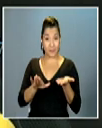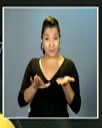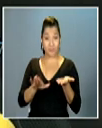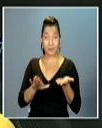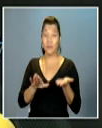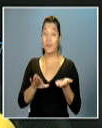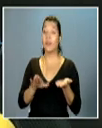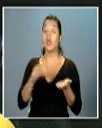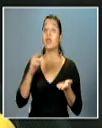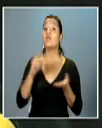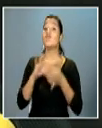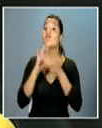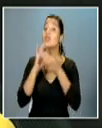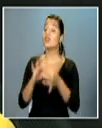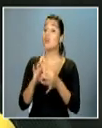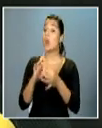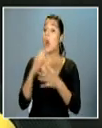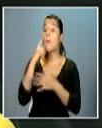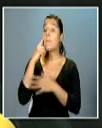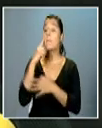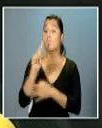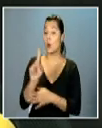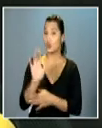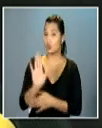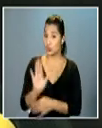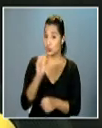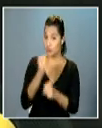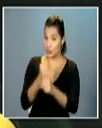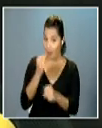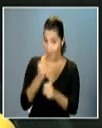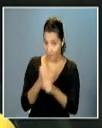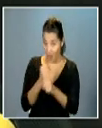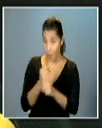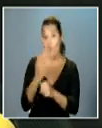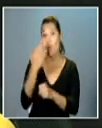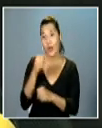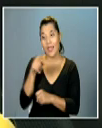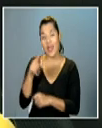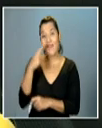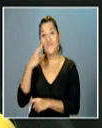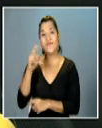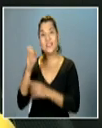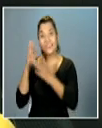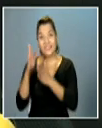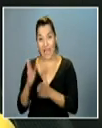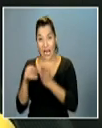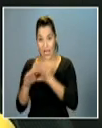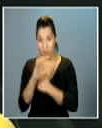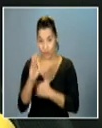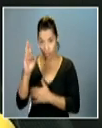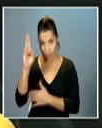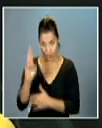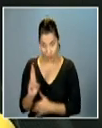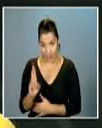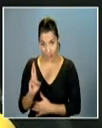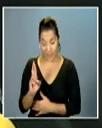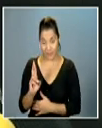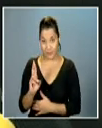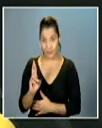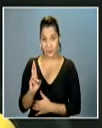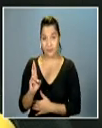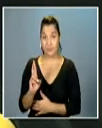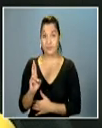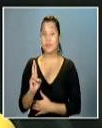fue resultado o a consecuencia de su trabajo como fiscal de la República, aún